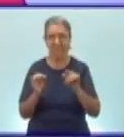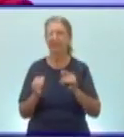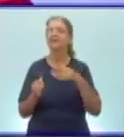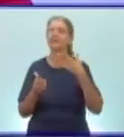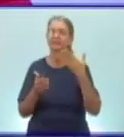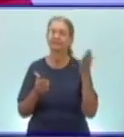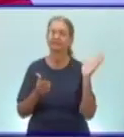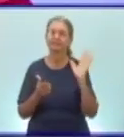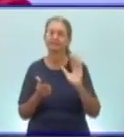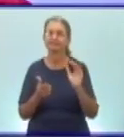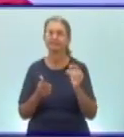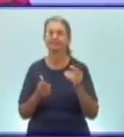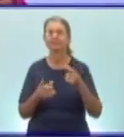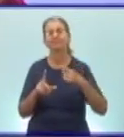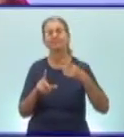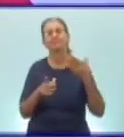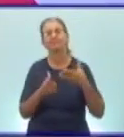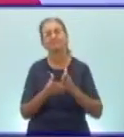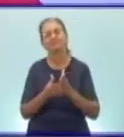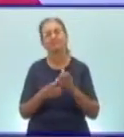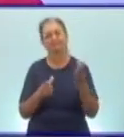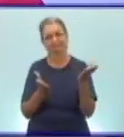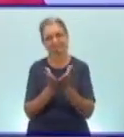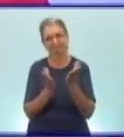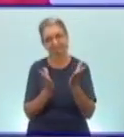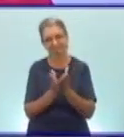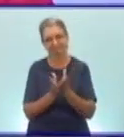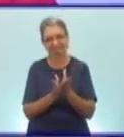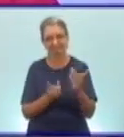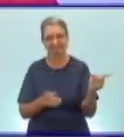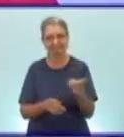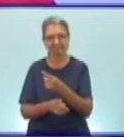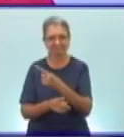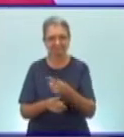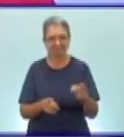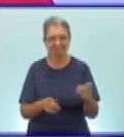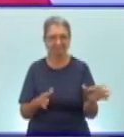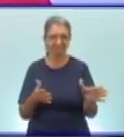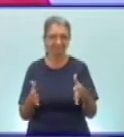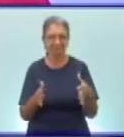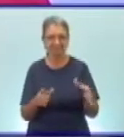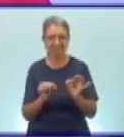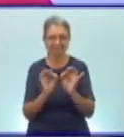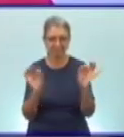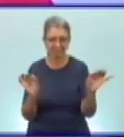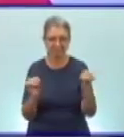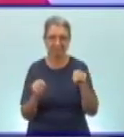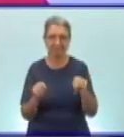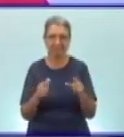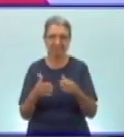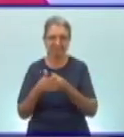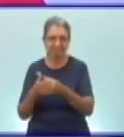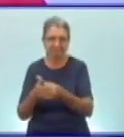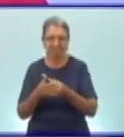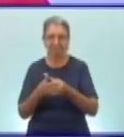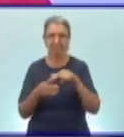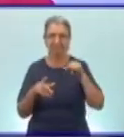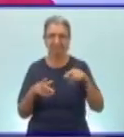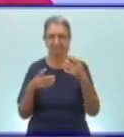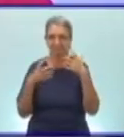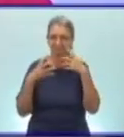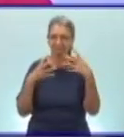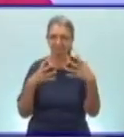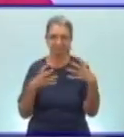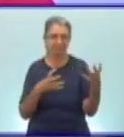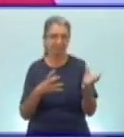el movimiento armónico simple, esta vez desde el punto de vista dinámico, y además analizaremos uno de los fenómenos más